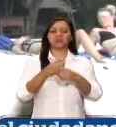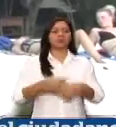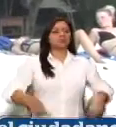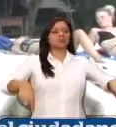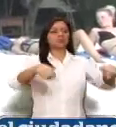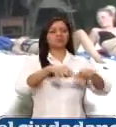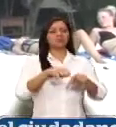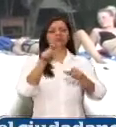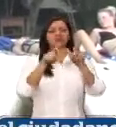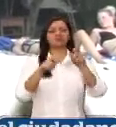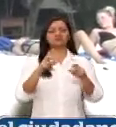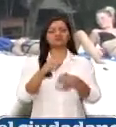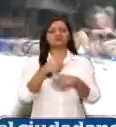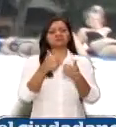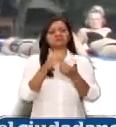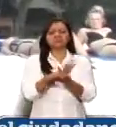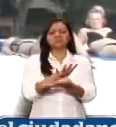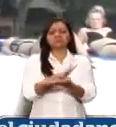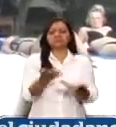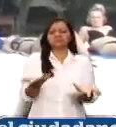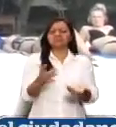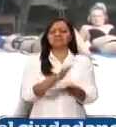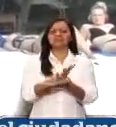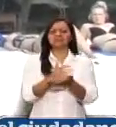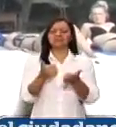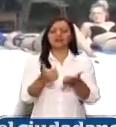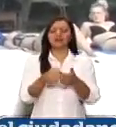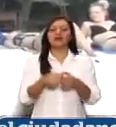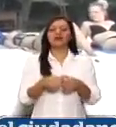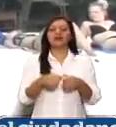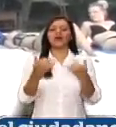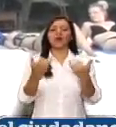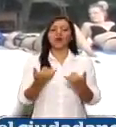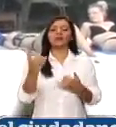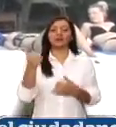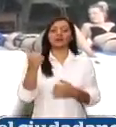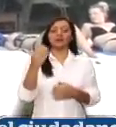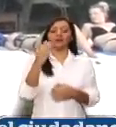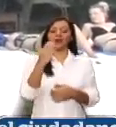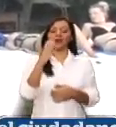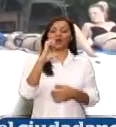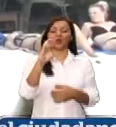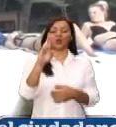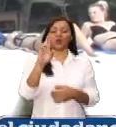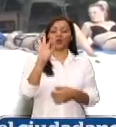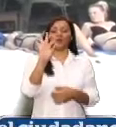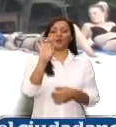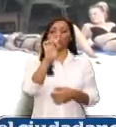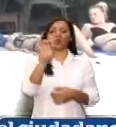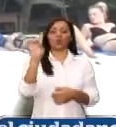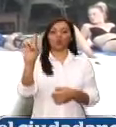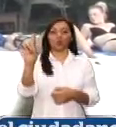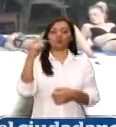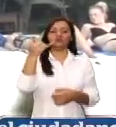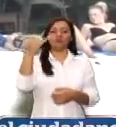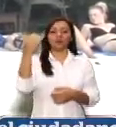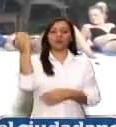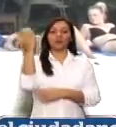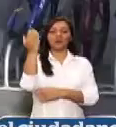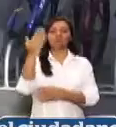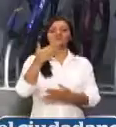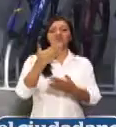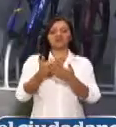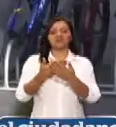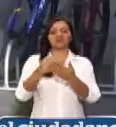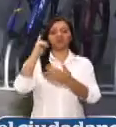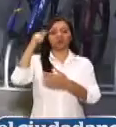gente aquí como es tranquila. Ahora tenemos el ECU 911, gracias al gobierno vamos a tener un poco más de